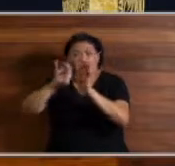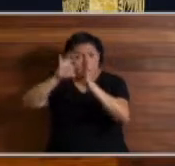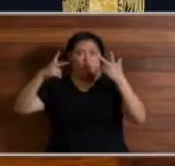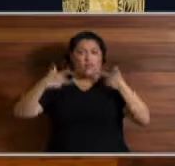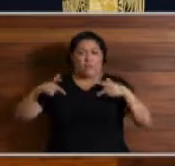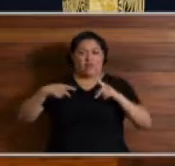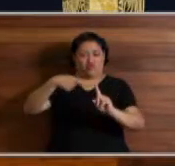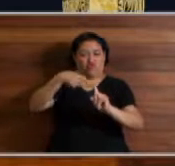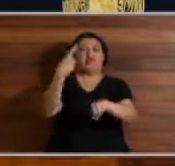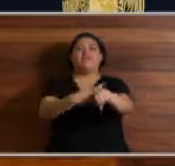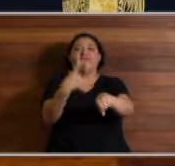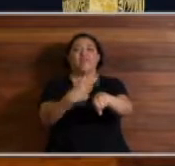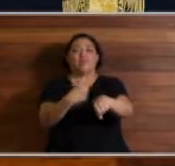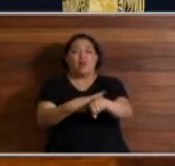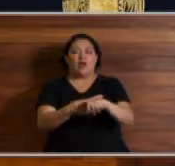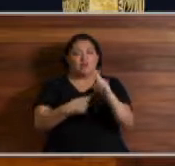pacientes,